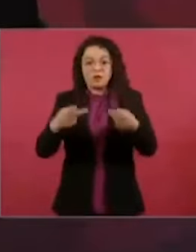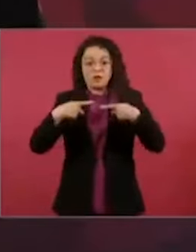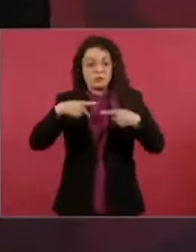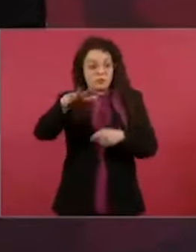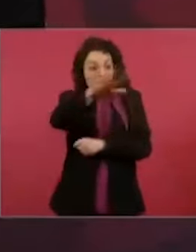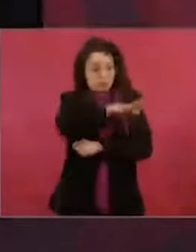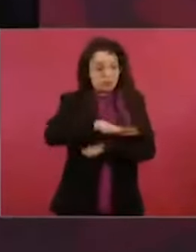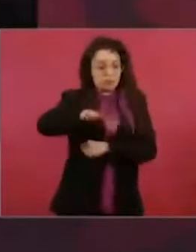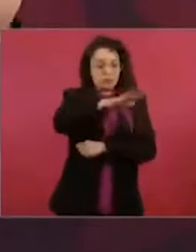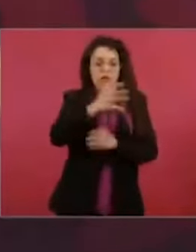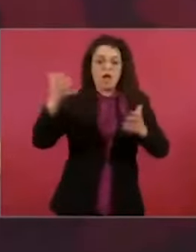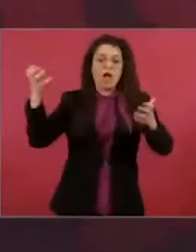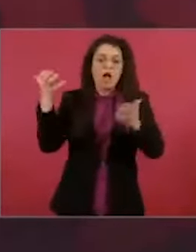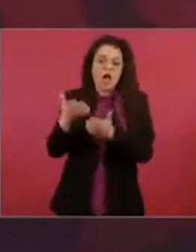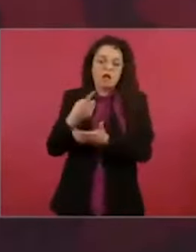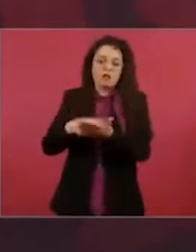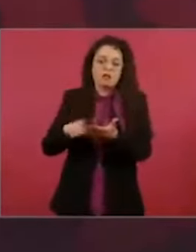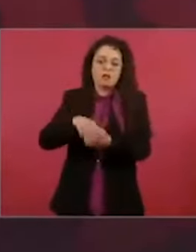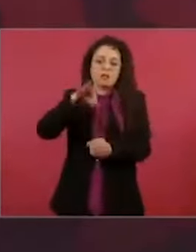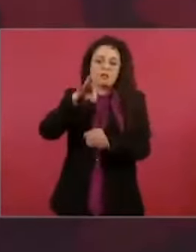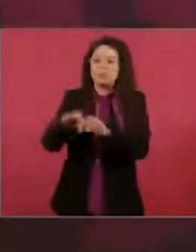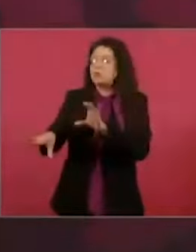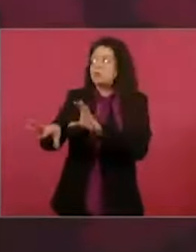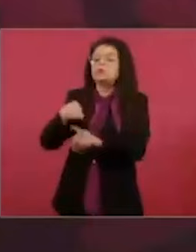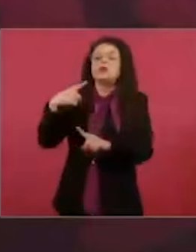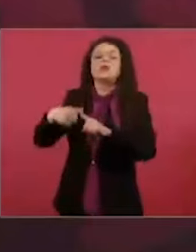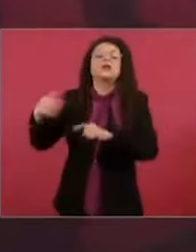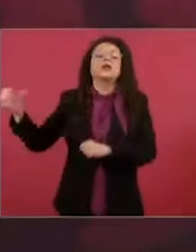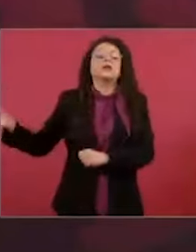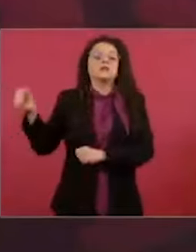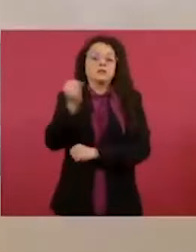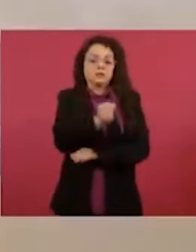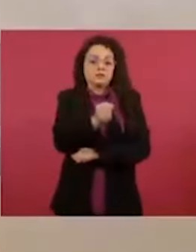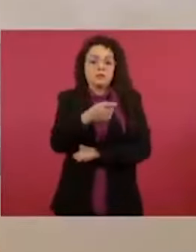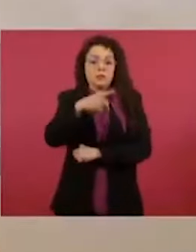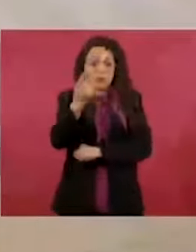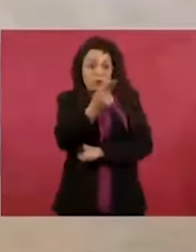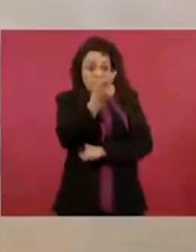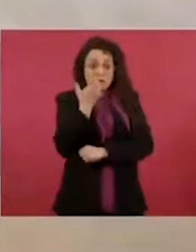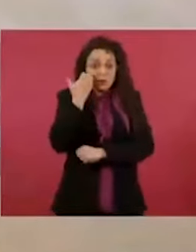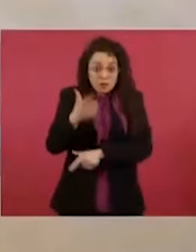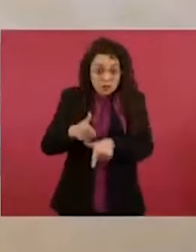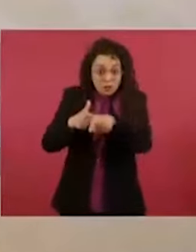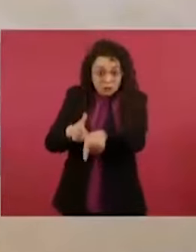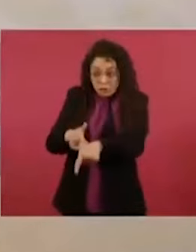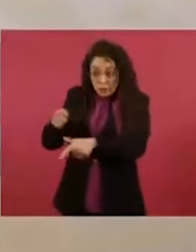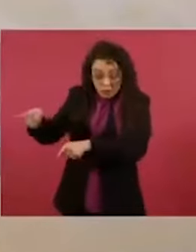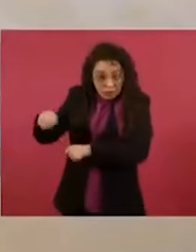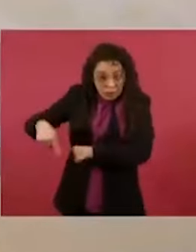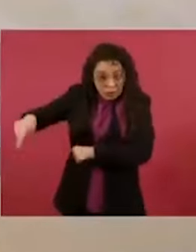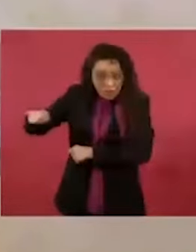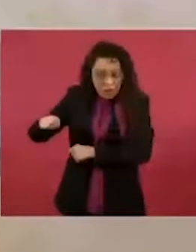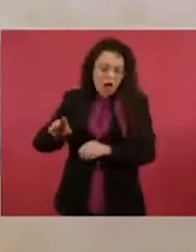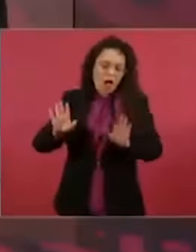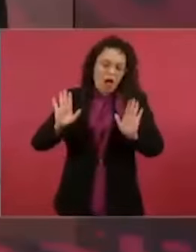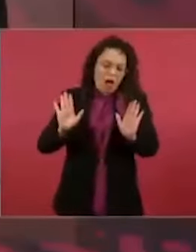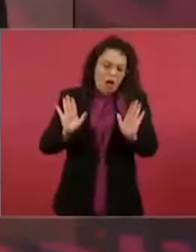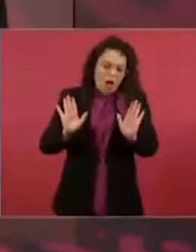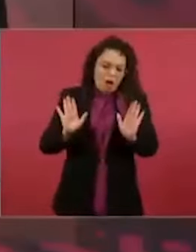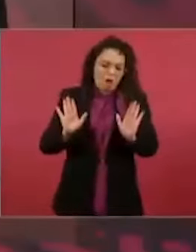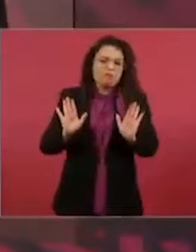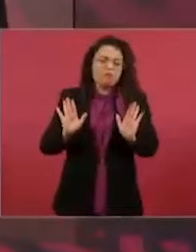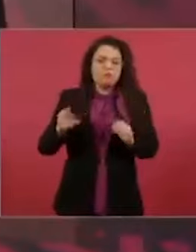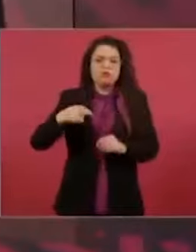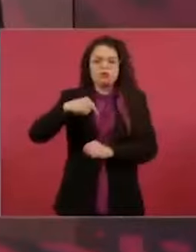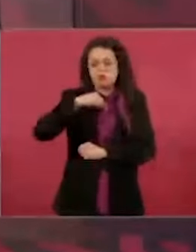del 84 por cada tren lleva una ocupación de 84 por y esto lo menciono Jorge herando porque recordarás